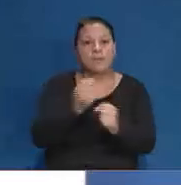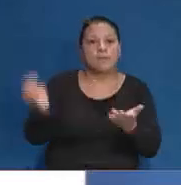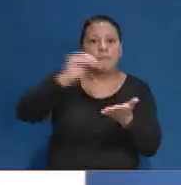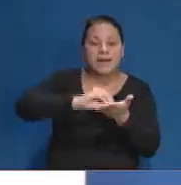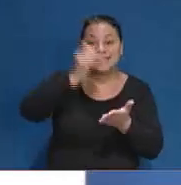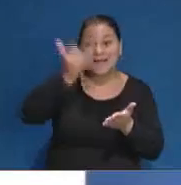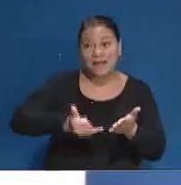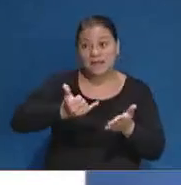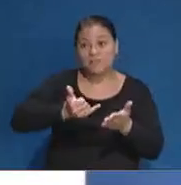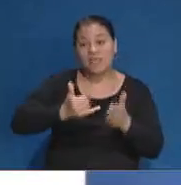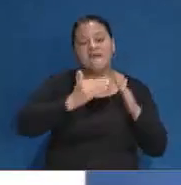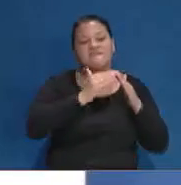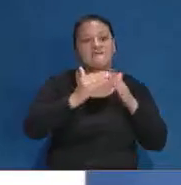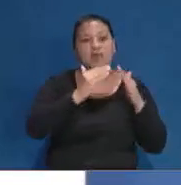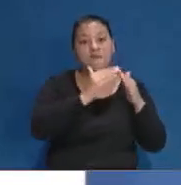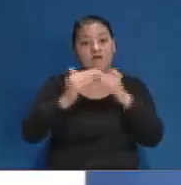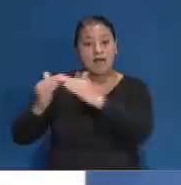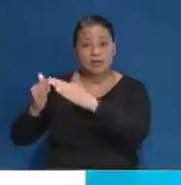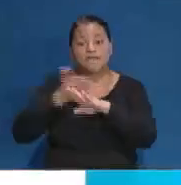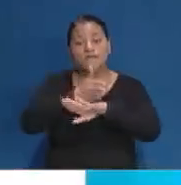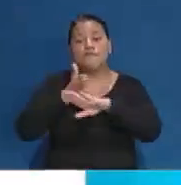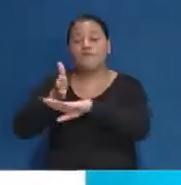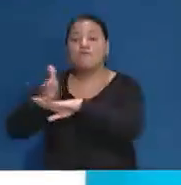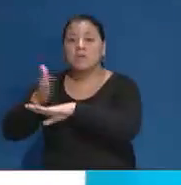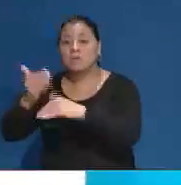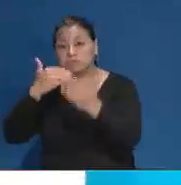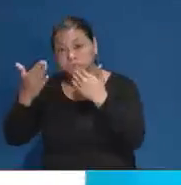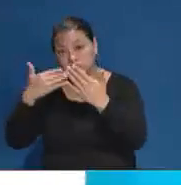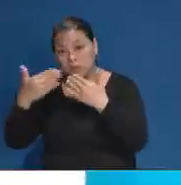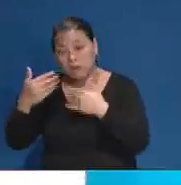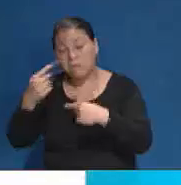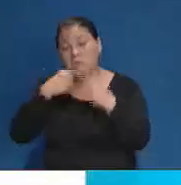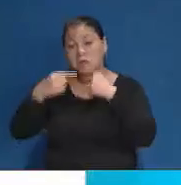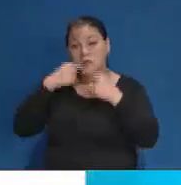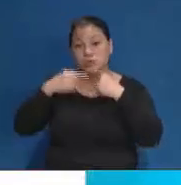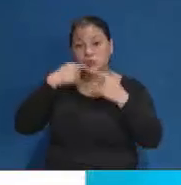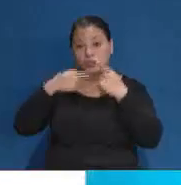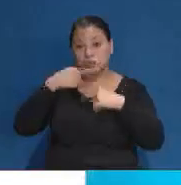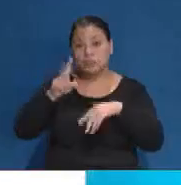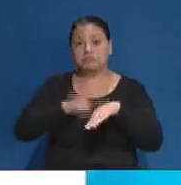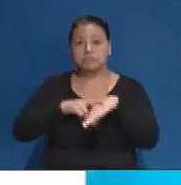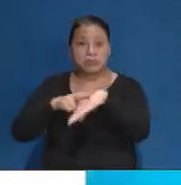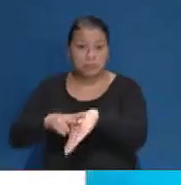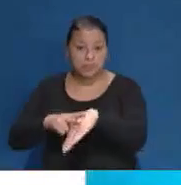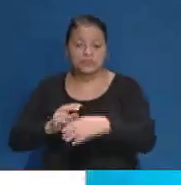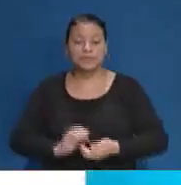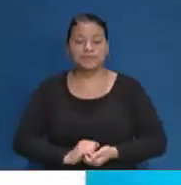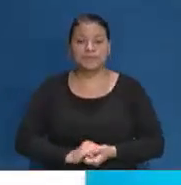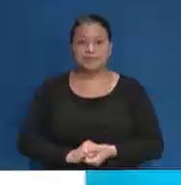específicamente con muchos barrios para tener algunos retoques en algunos recorridos. En un plazo razonable, esto ya tiene que